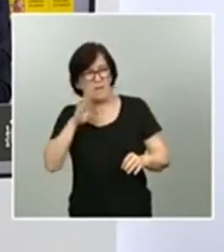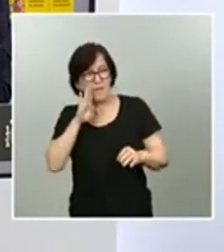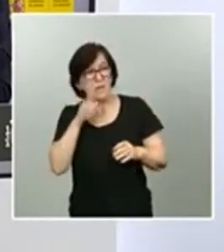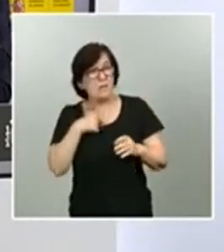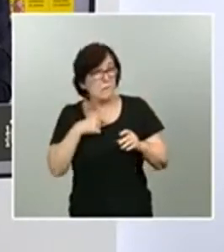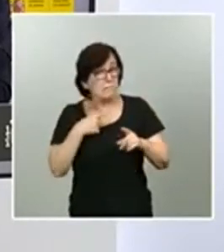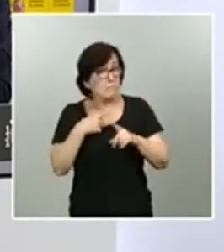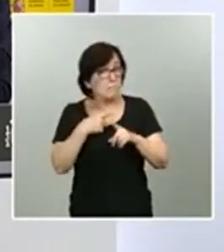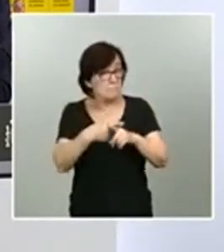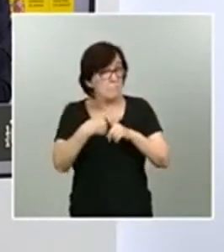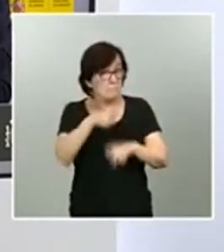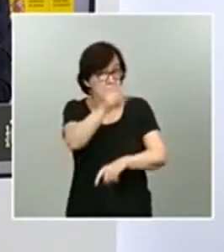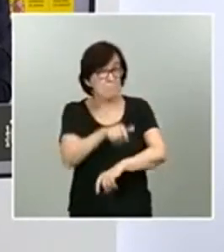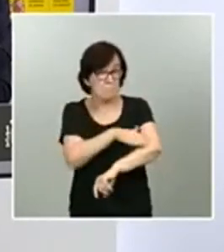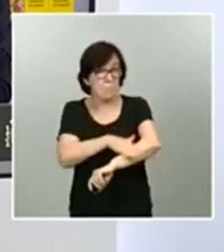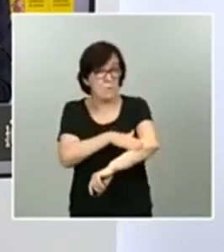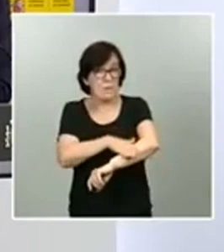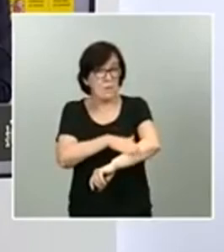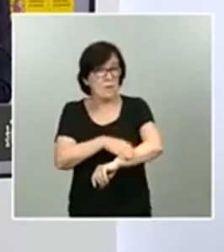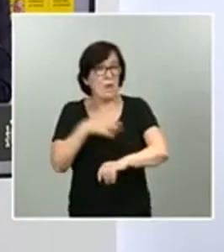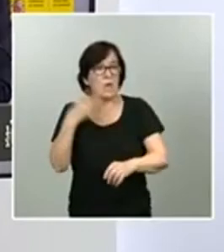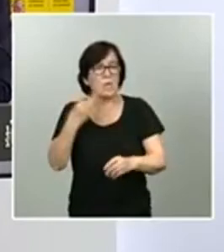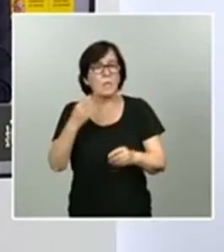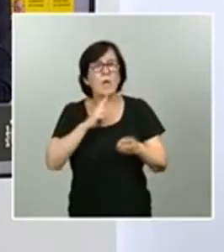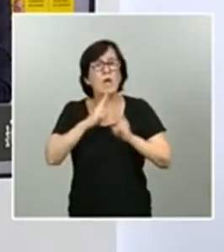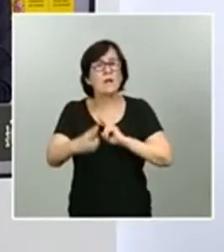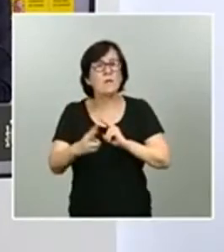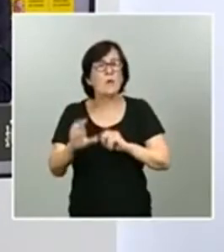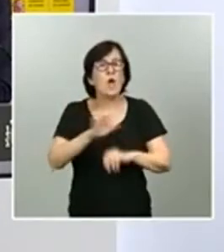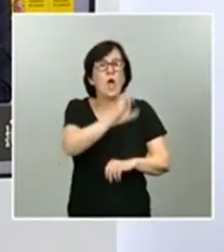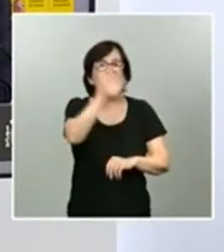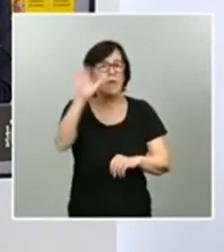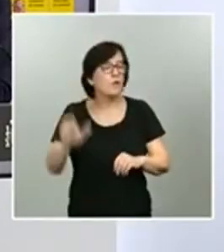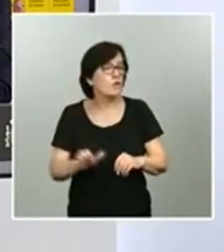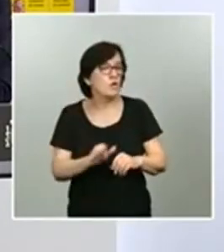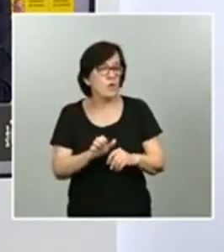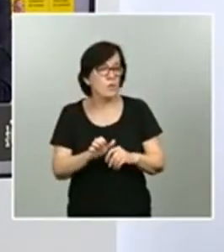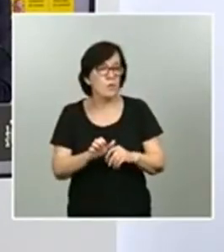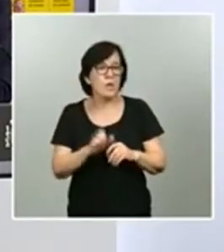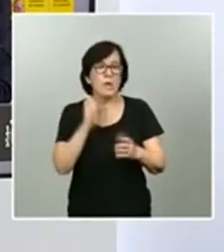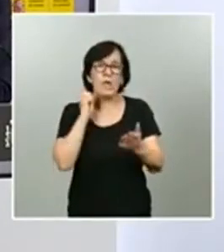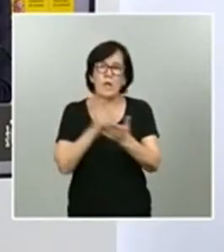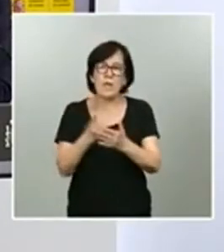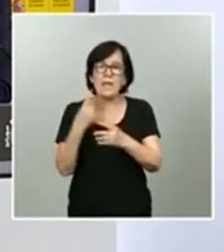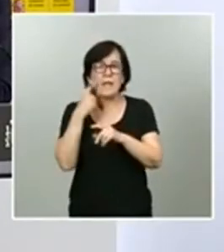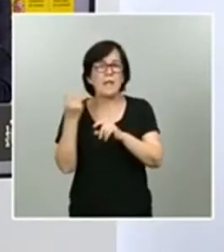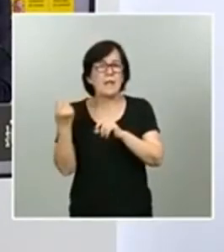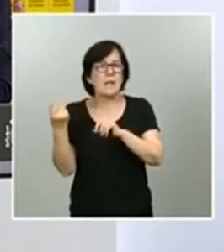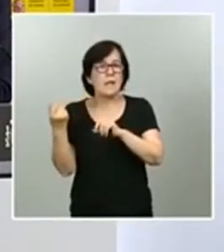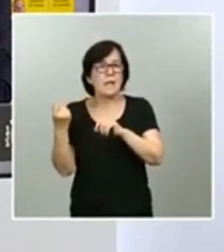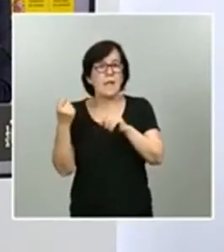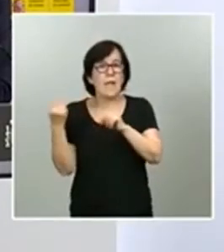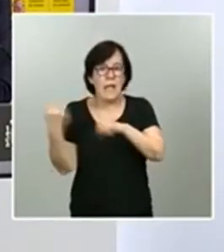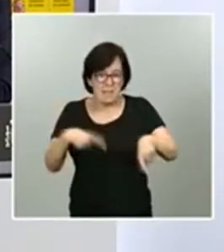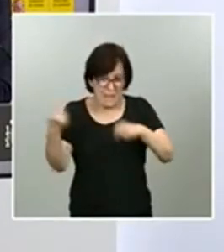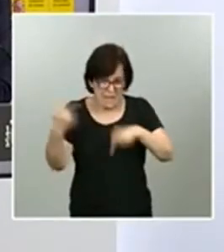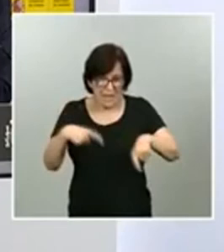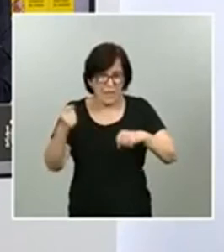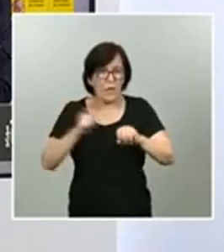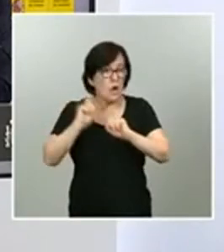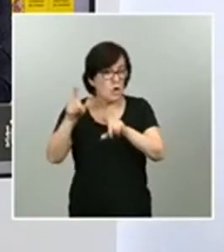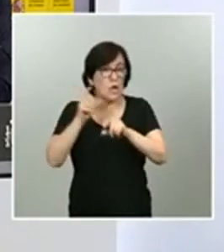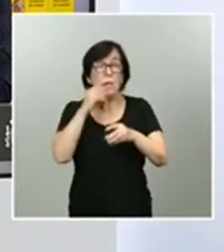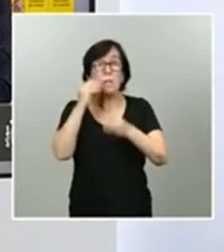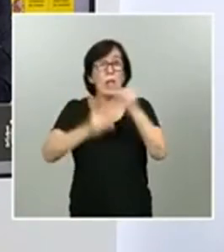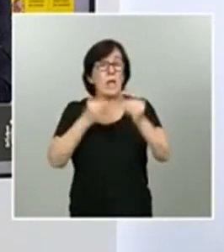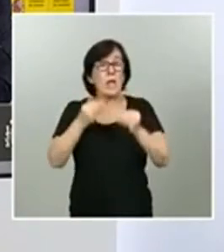ministro Conte, el que tenemos que dar una respuesta europea a el desafío de las migraciones, pero cuando estamos hablando de